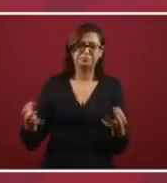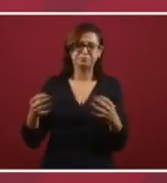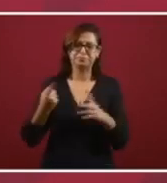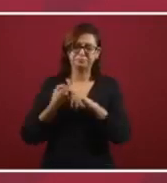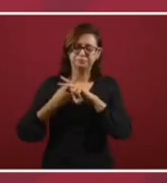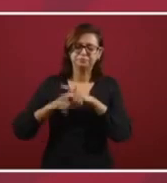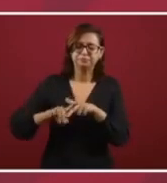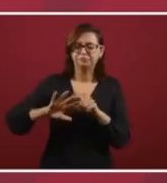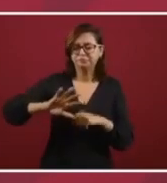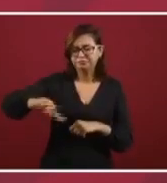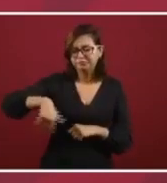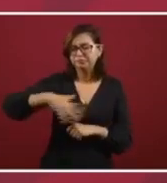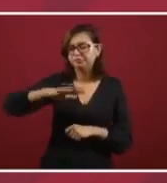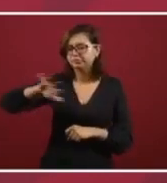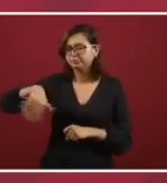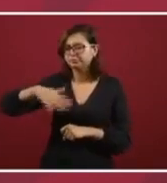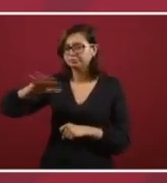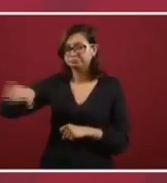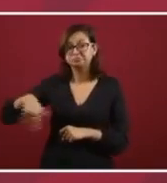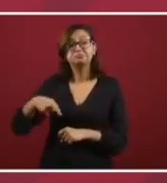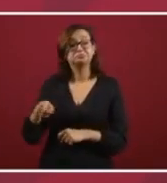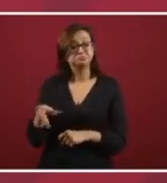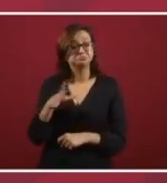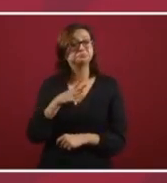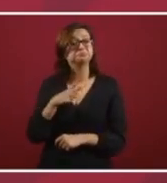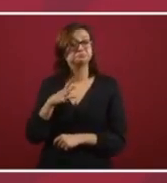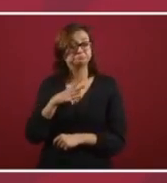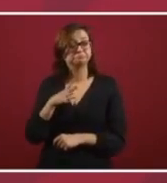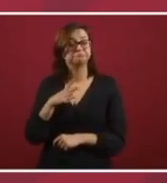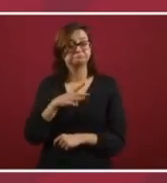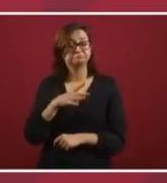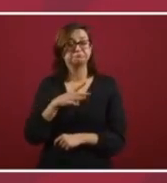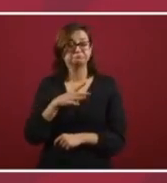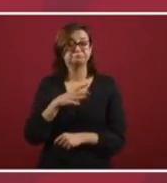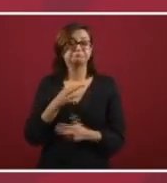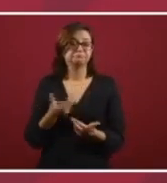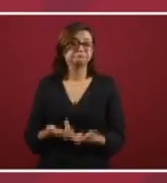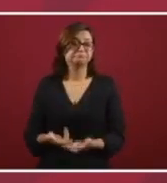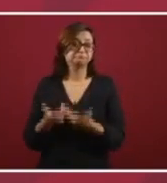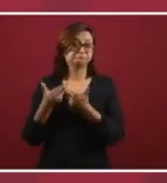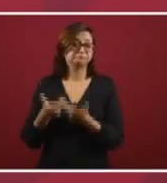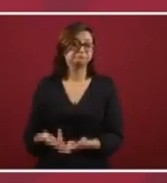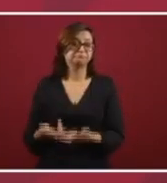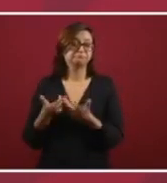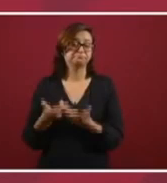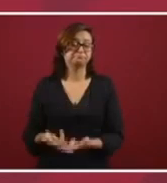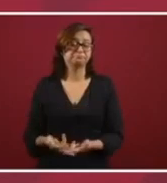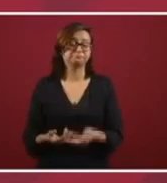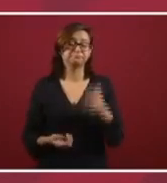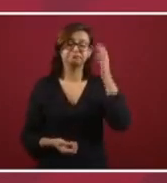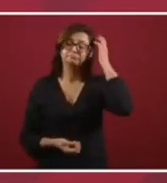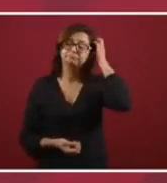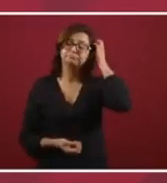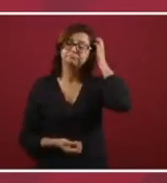están resultando muy productivos